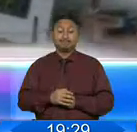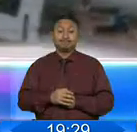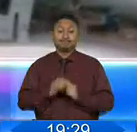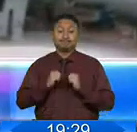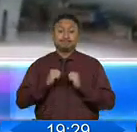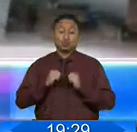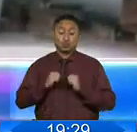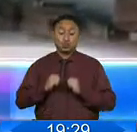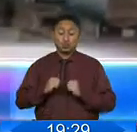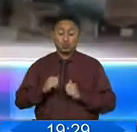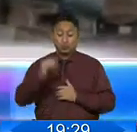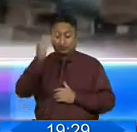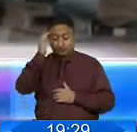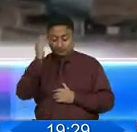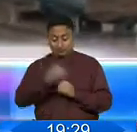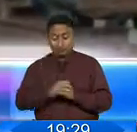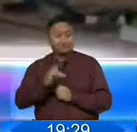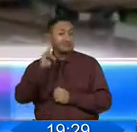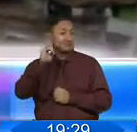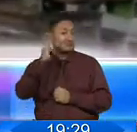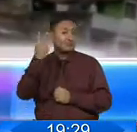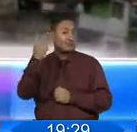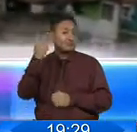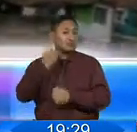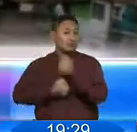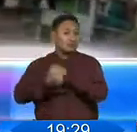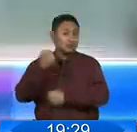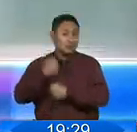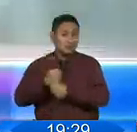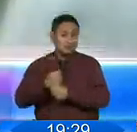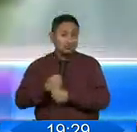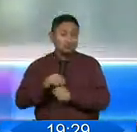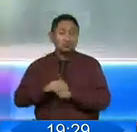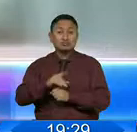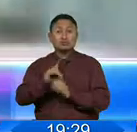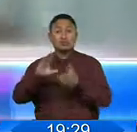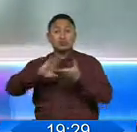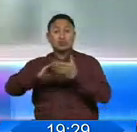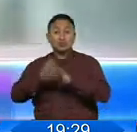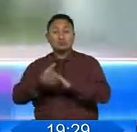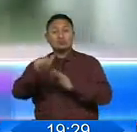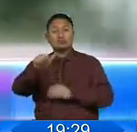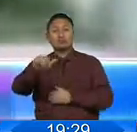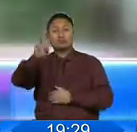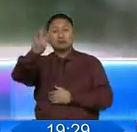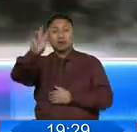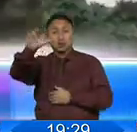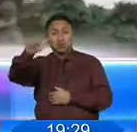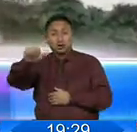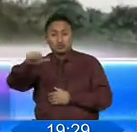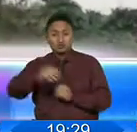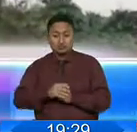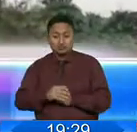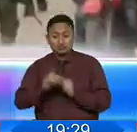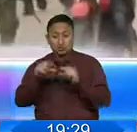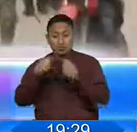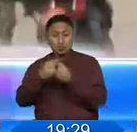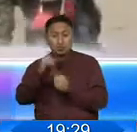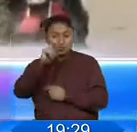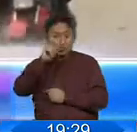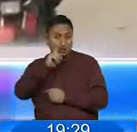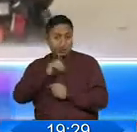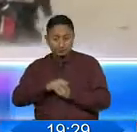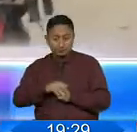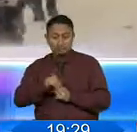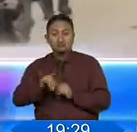vida de una menor de 12 años en la frontera con Ecuador y la población Agua, territorio ocupado por esta parcialidad indígena en la zona de frontera. El secretario